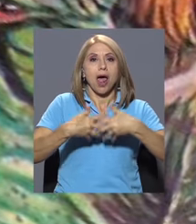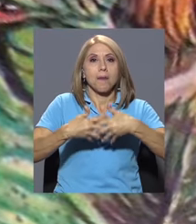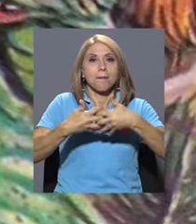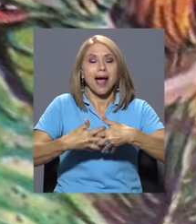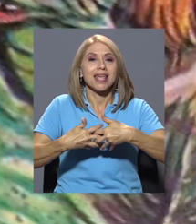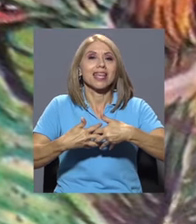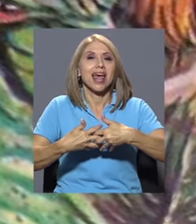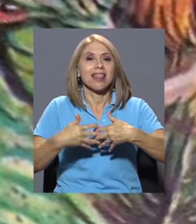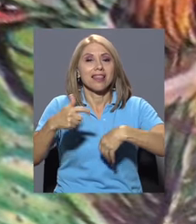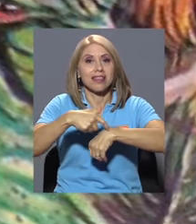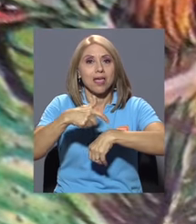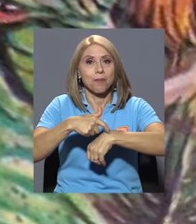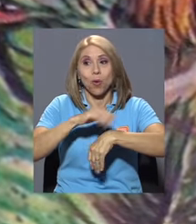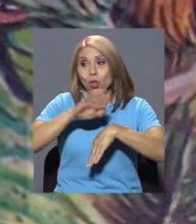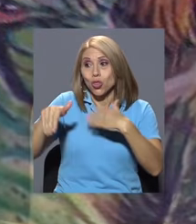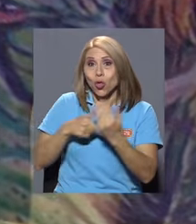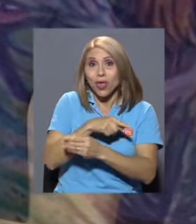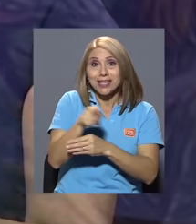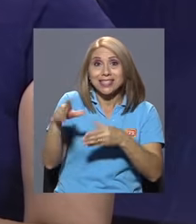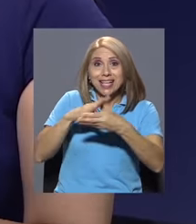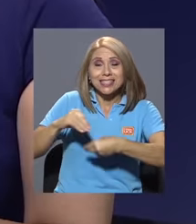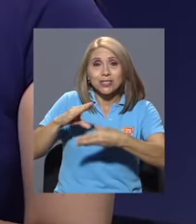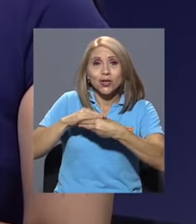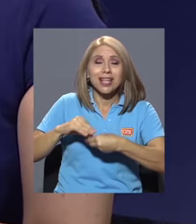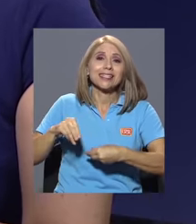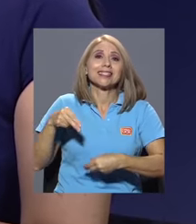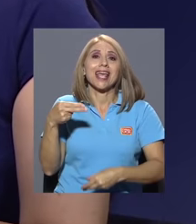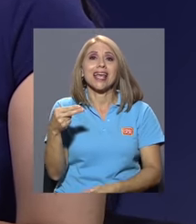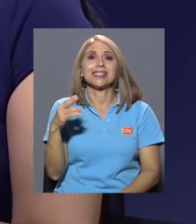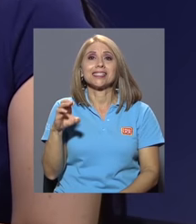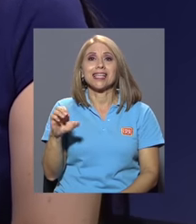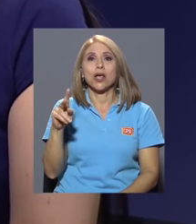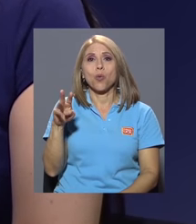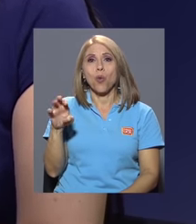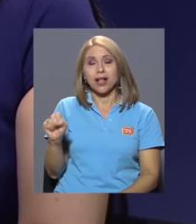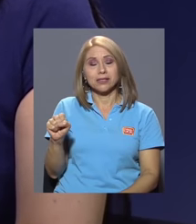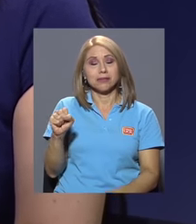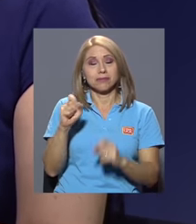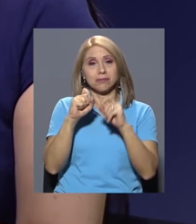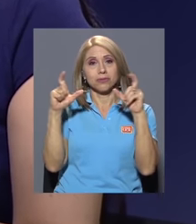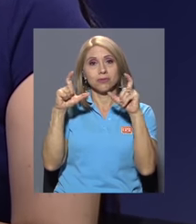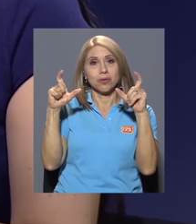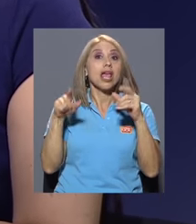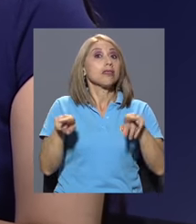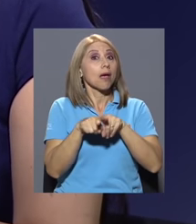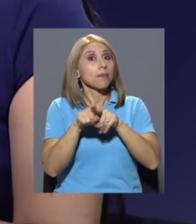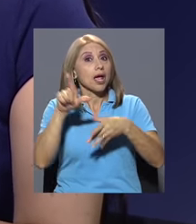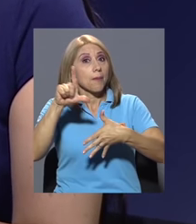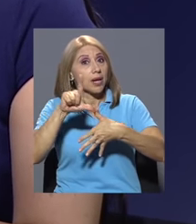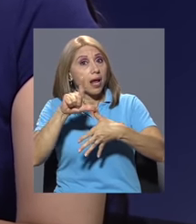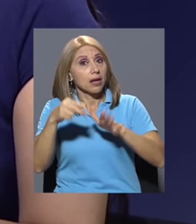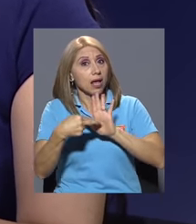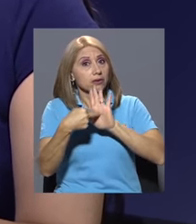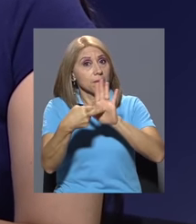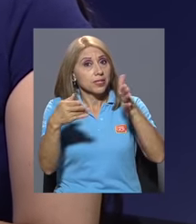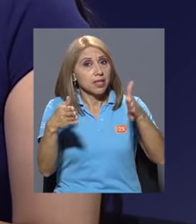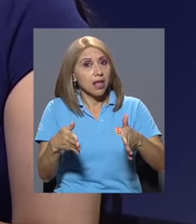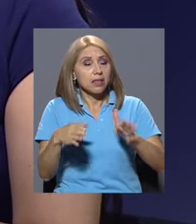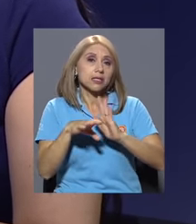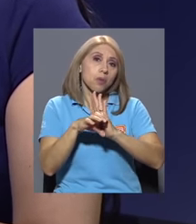H.G. Wells son impresionantes desde ese punto de vista. Y en América Latina tenemos también nuestros representantes, ¿verdad?